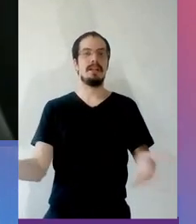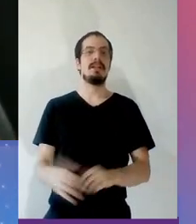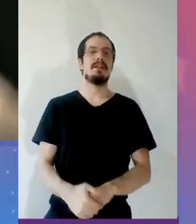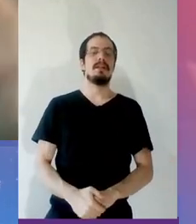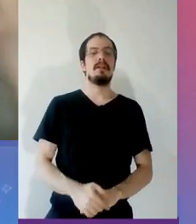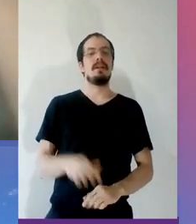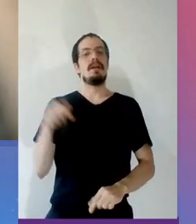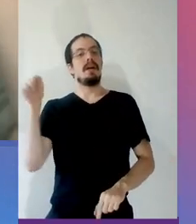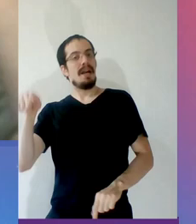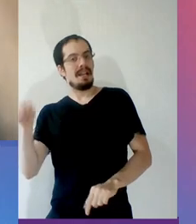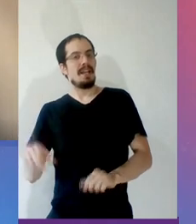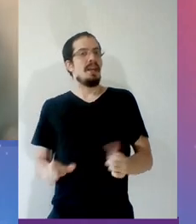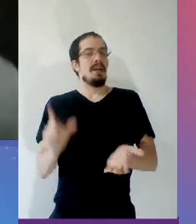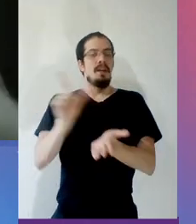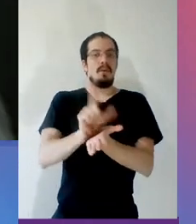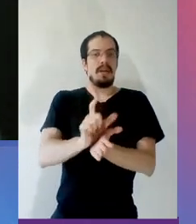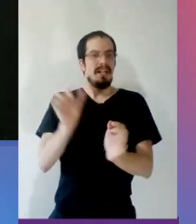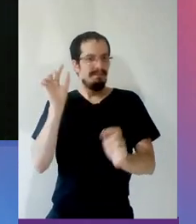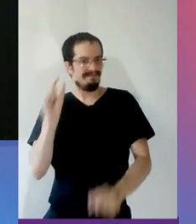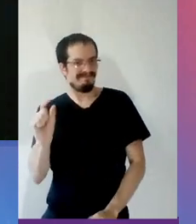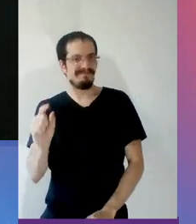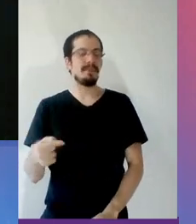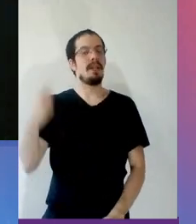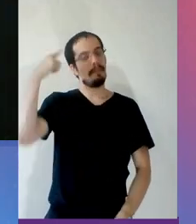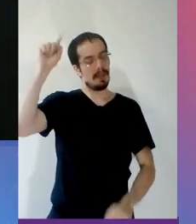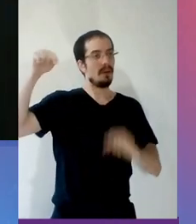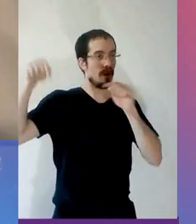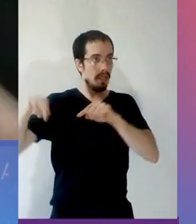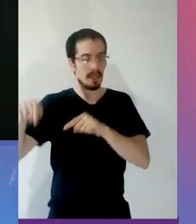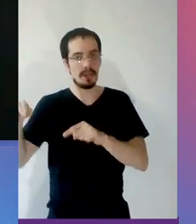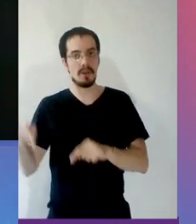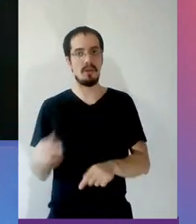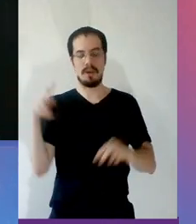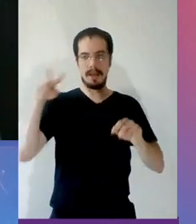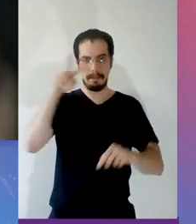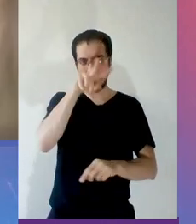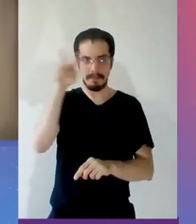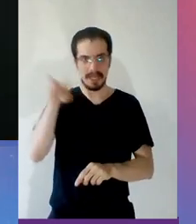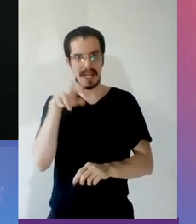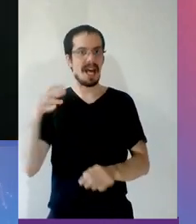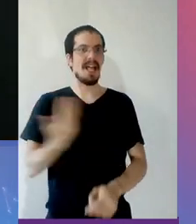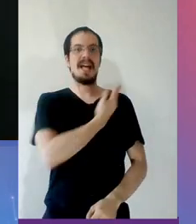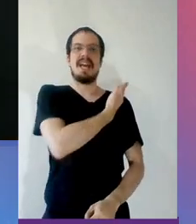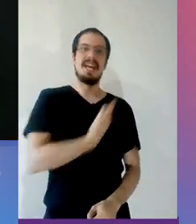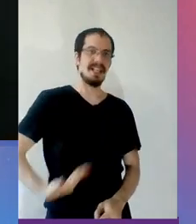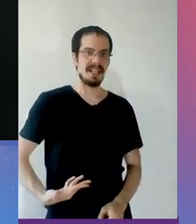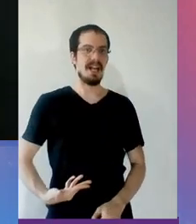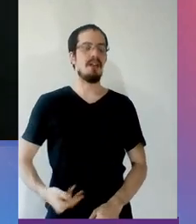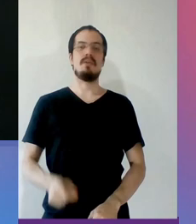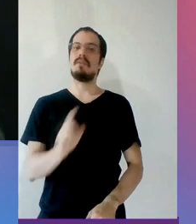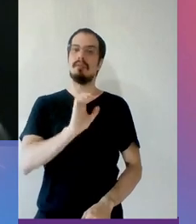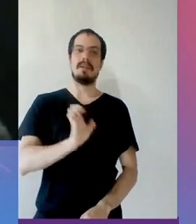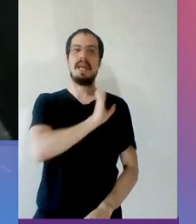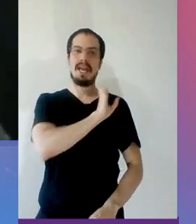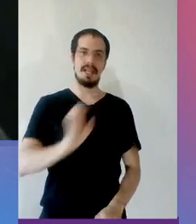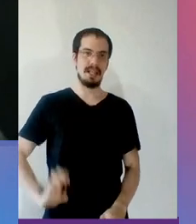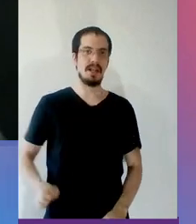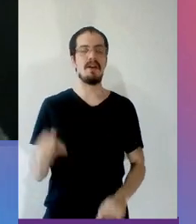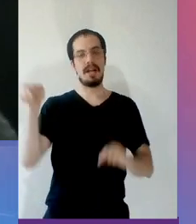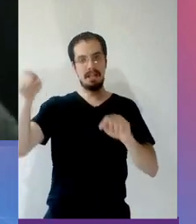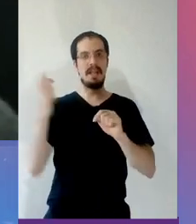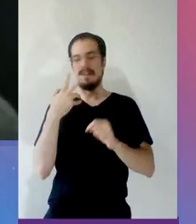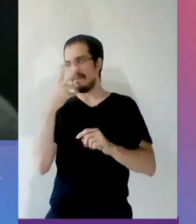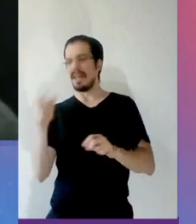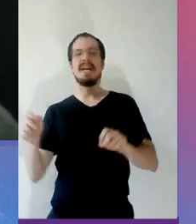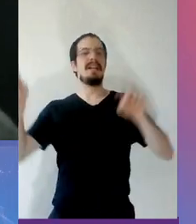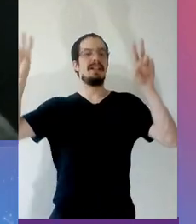esto requiere una mirada que tiene que ser una mirada de Estado, una mirada país, donde podamos de verdad darle la importancia que tiene